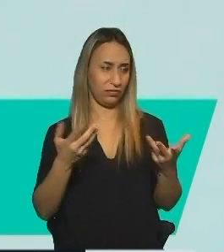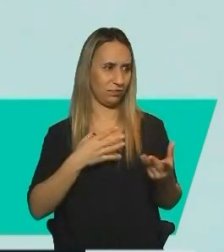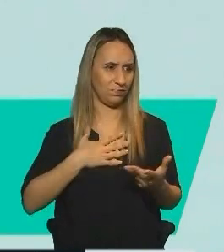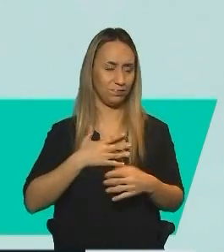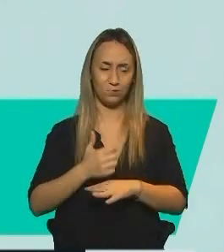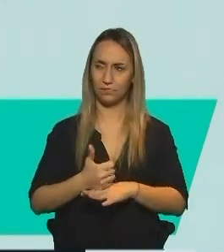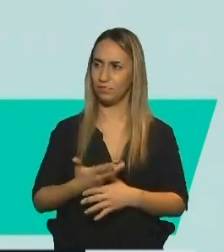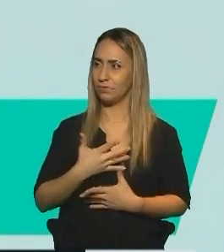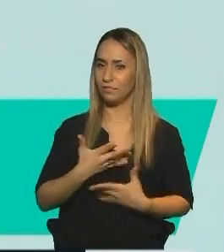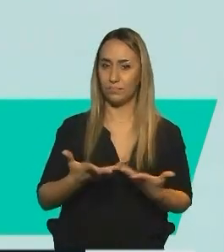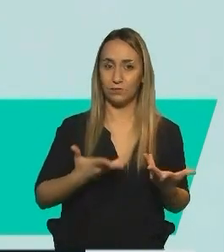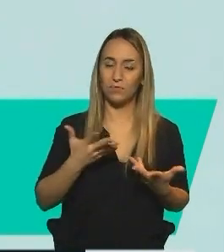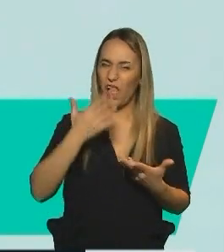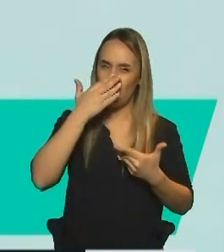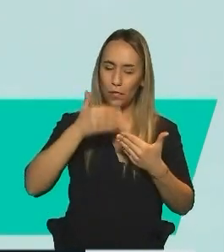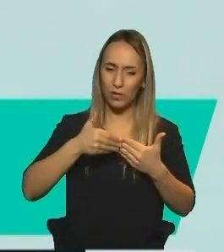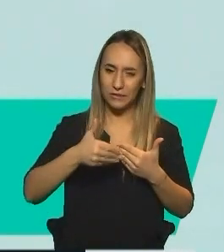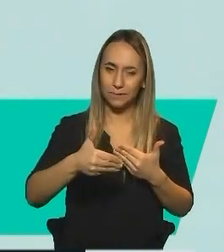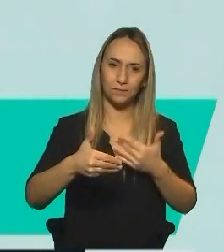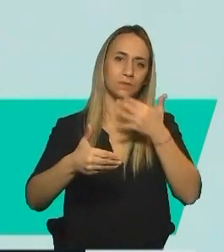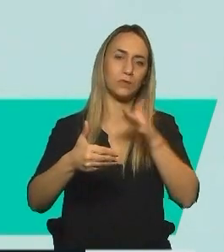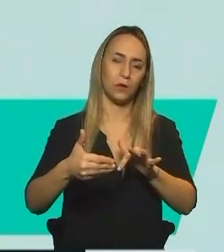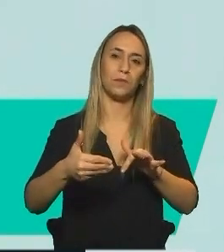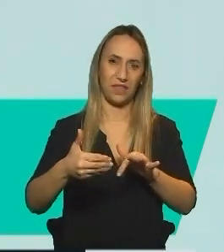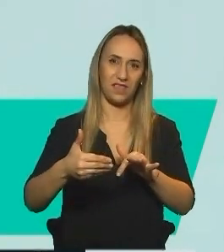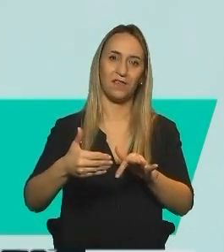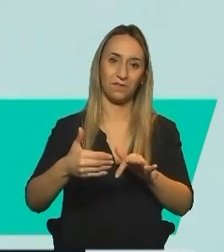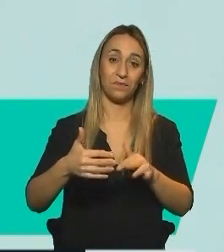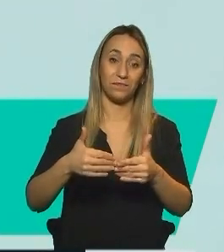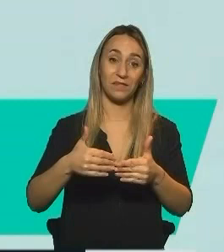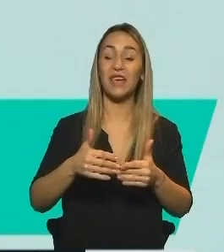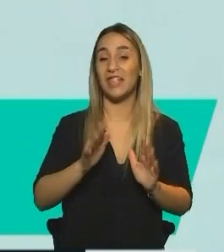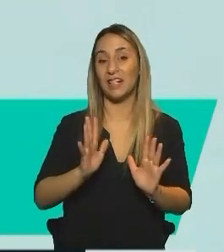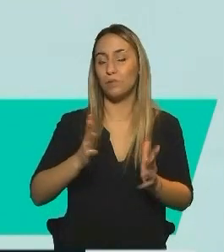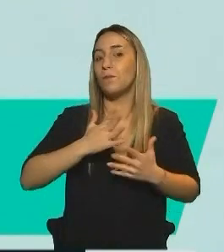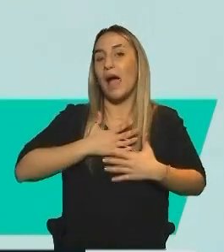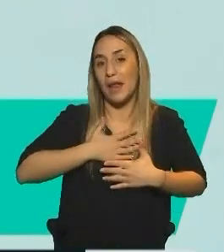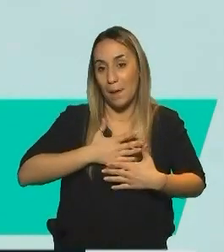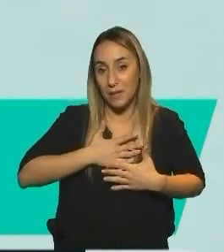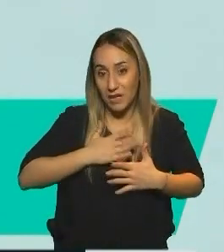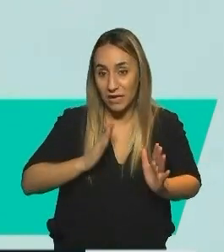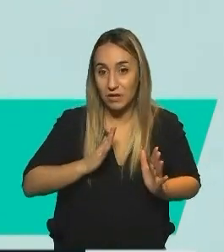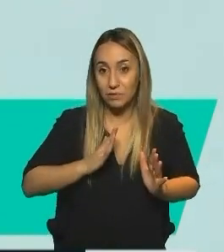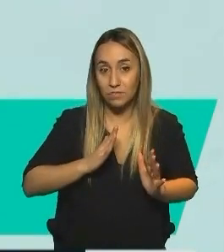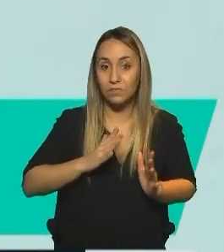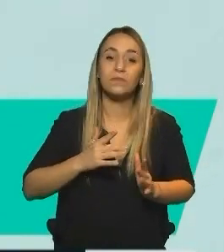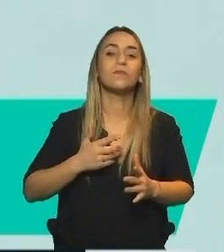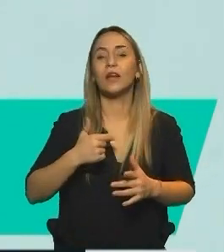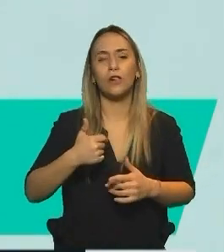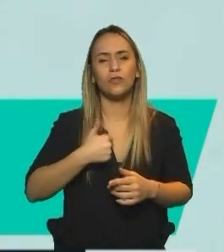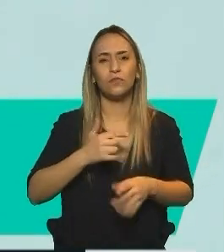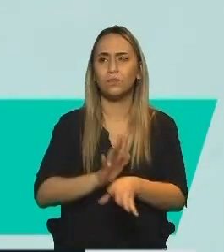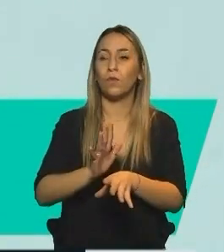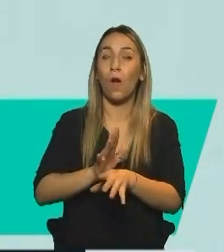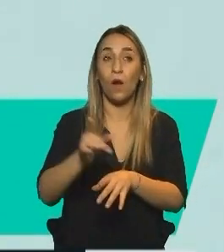pero después a los pocos días entendí que, y así lo definí para mí, no me iba a dejar